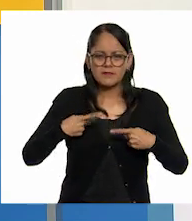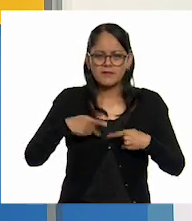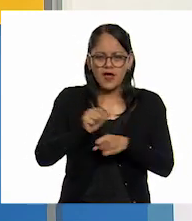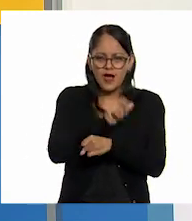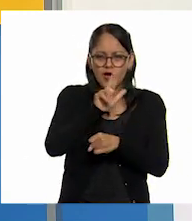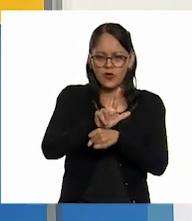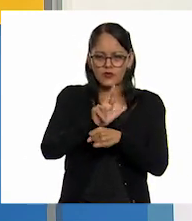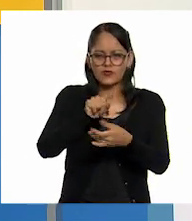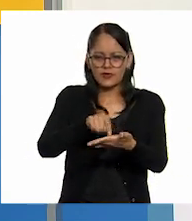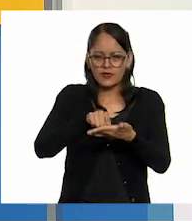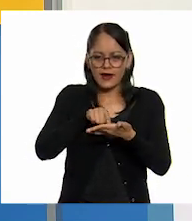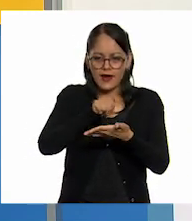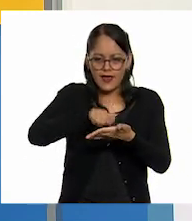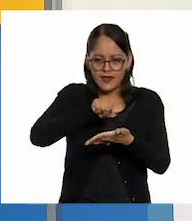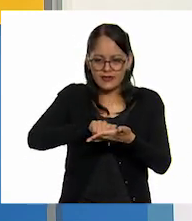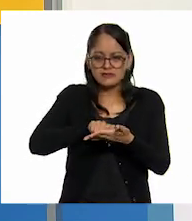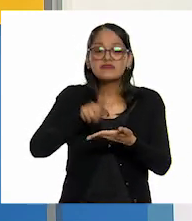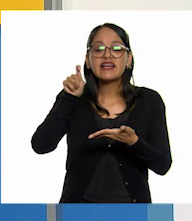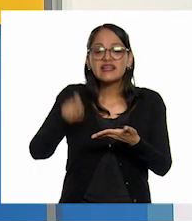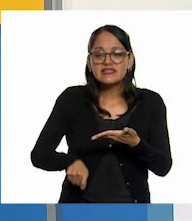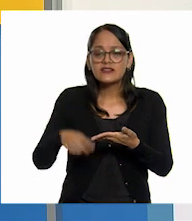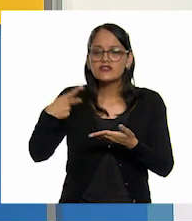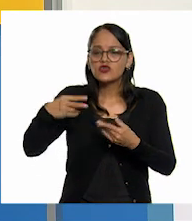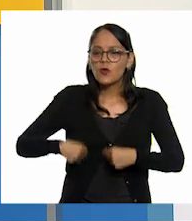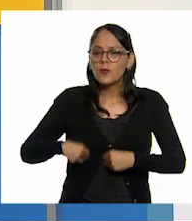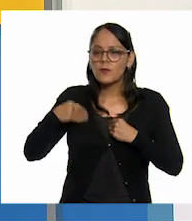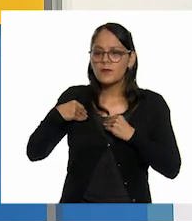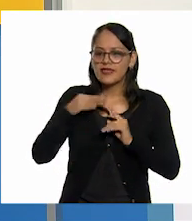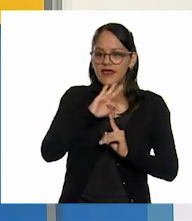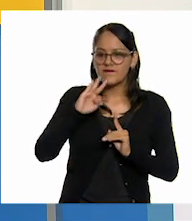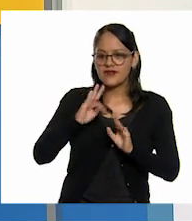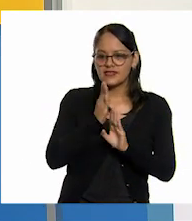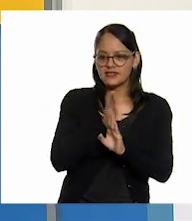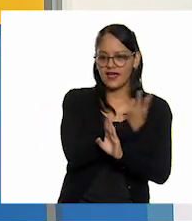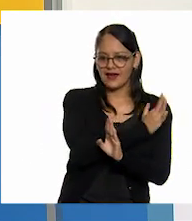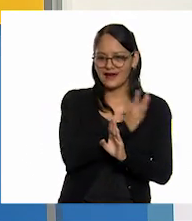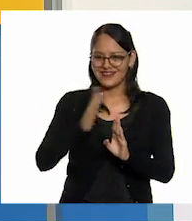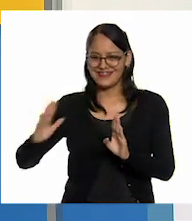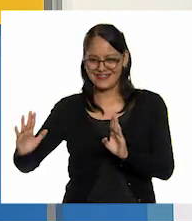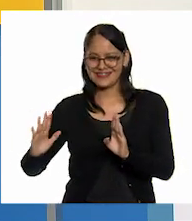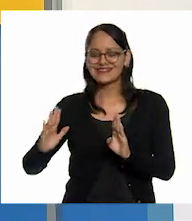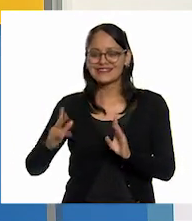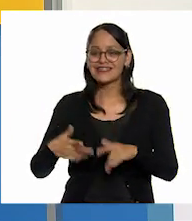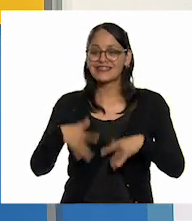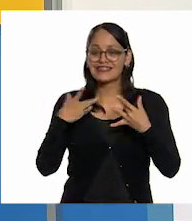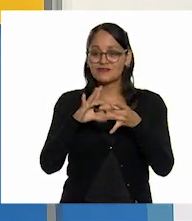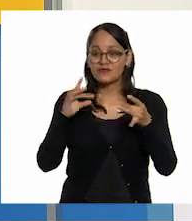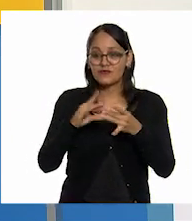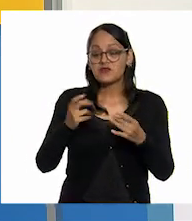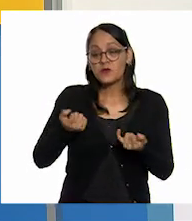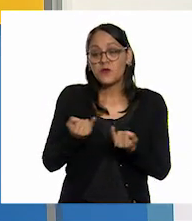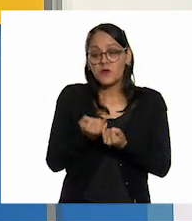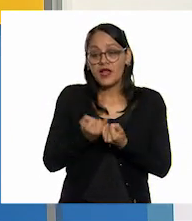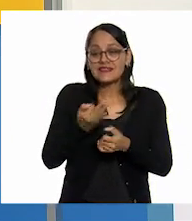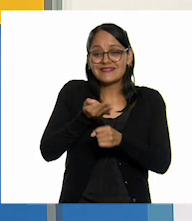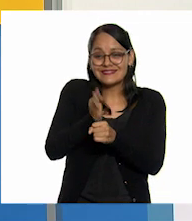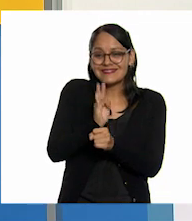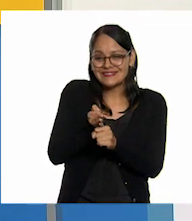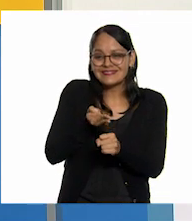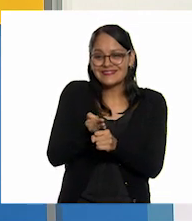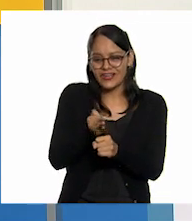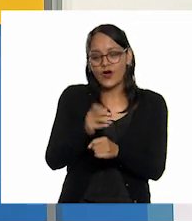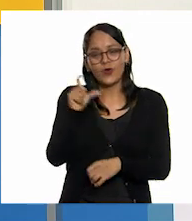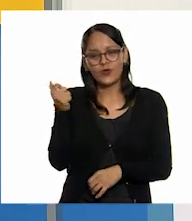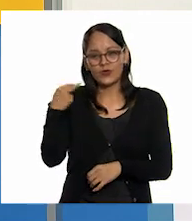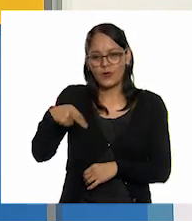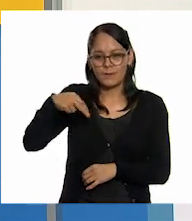reflejar todos estos rasgos de su época por medio de comedias o sátiras, que son